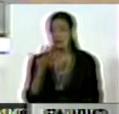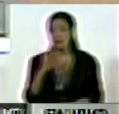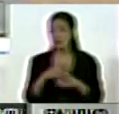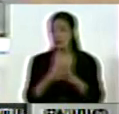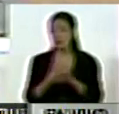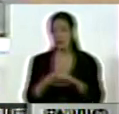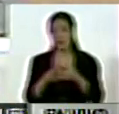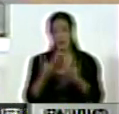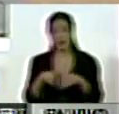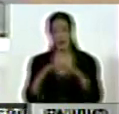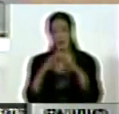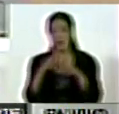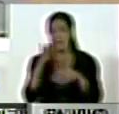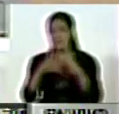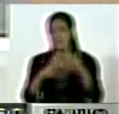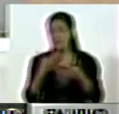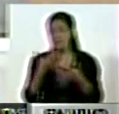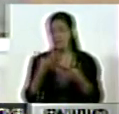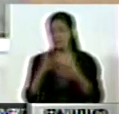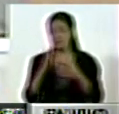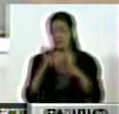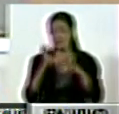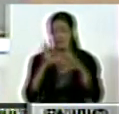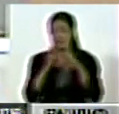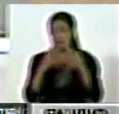cofradía criminal.